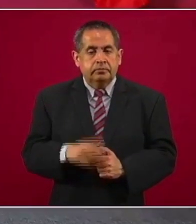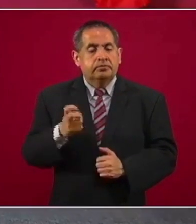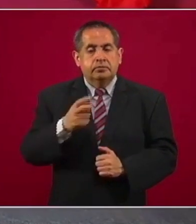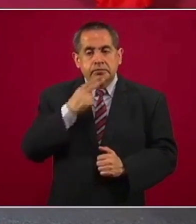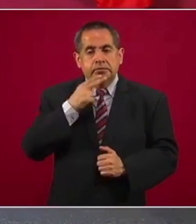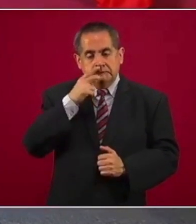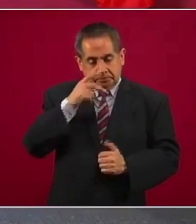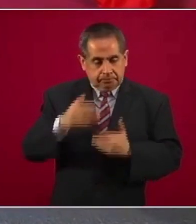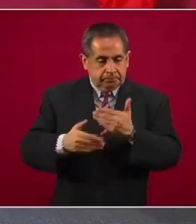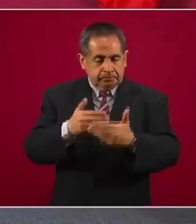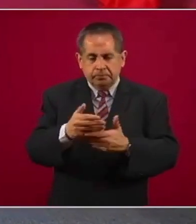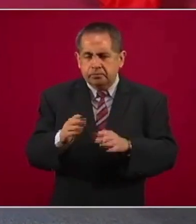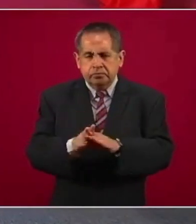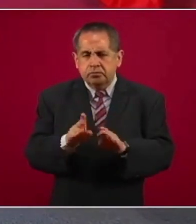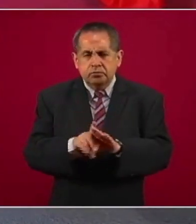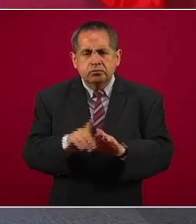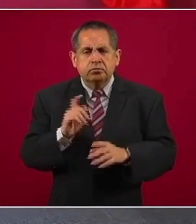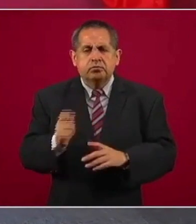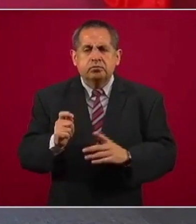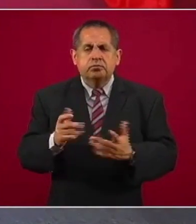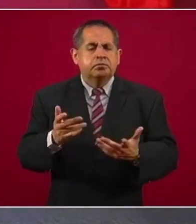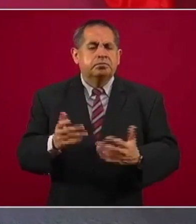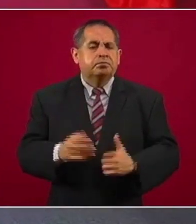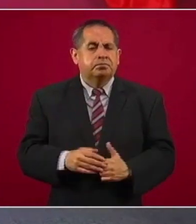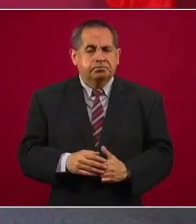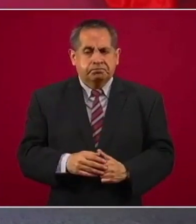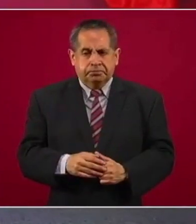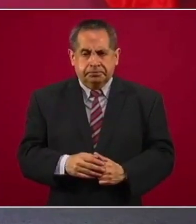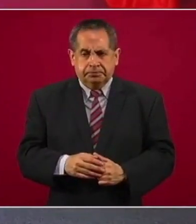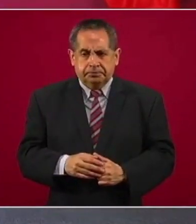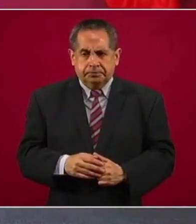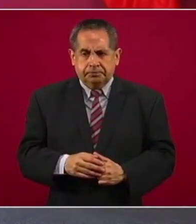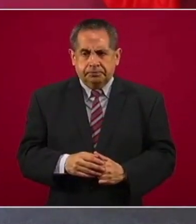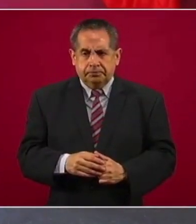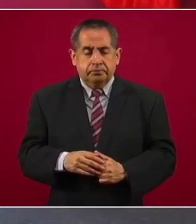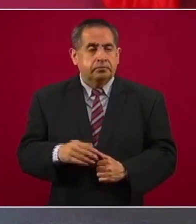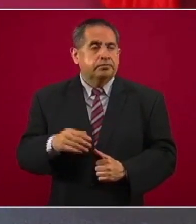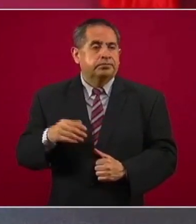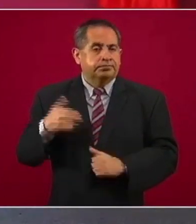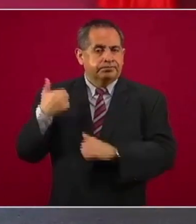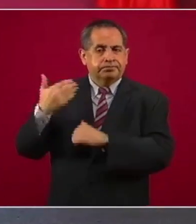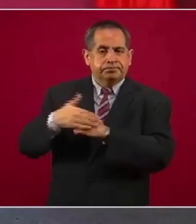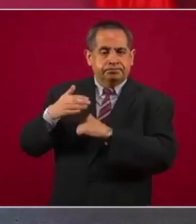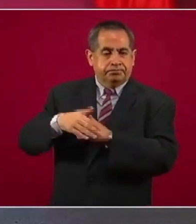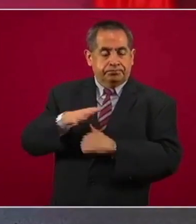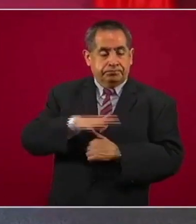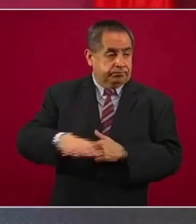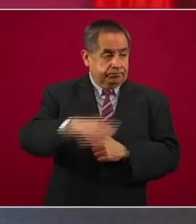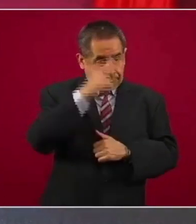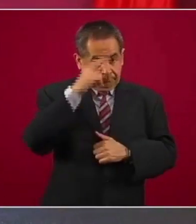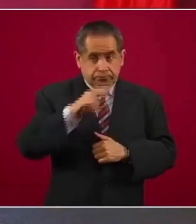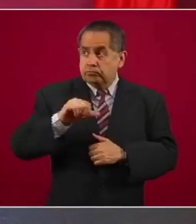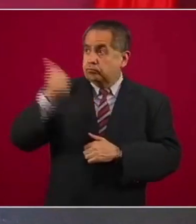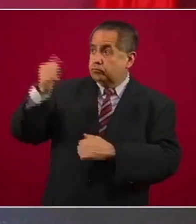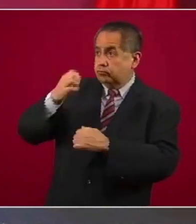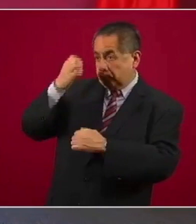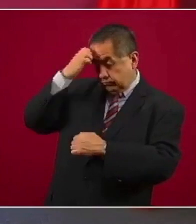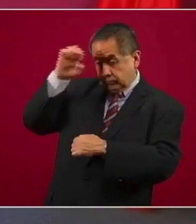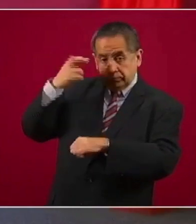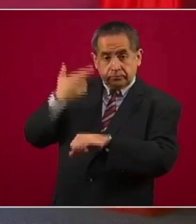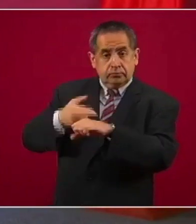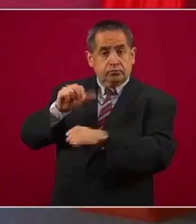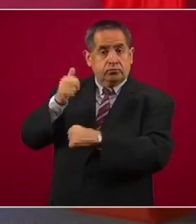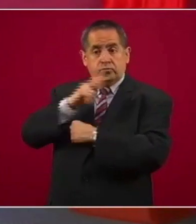lograrse porque va a llegar inversión a México, inversión foránea,